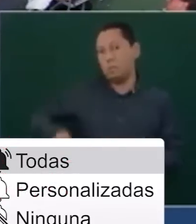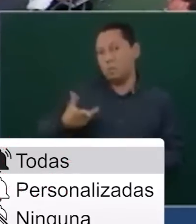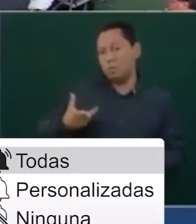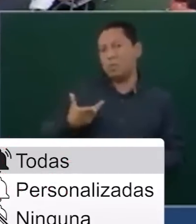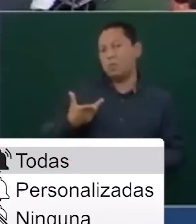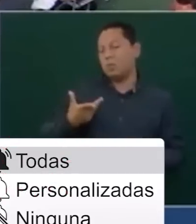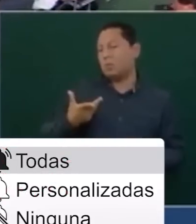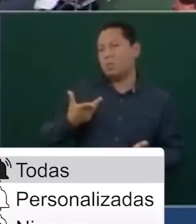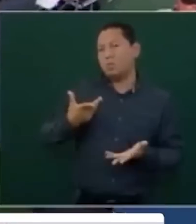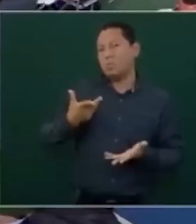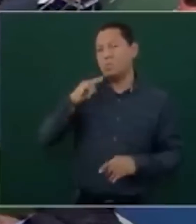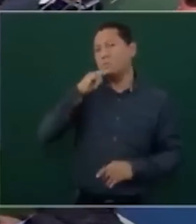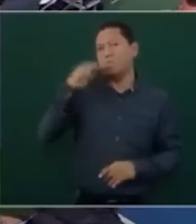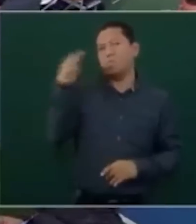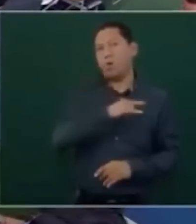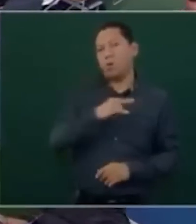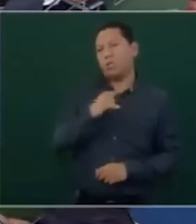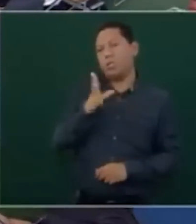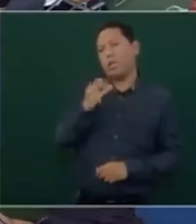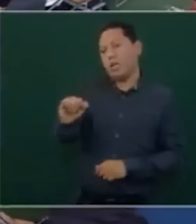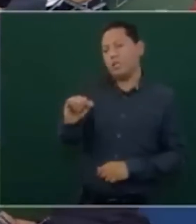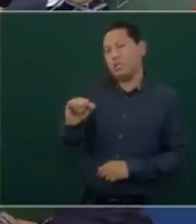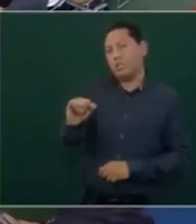Su verdadera doctrina es la hipocresía. Dirían,